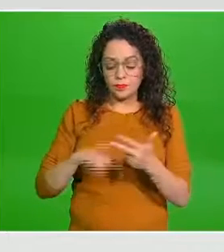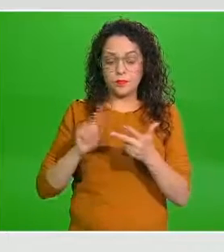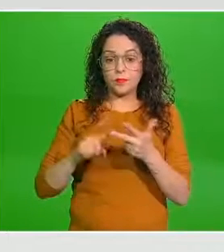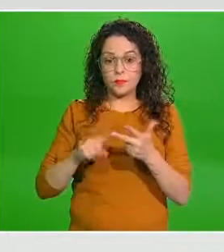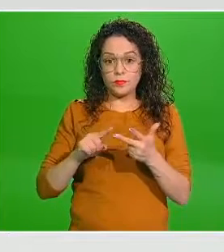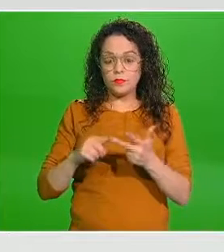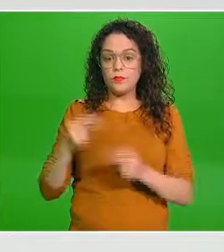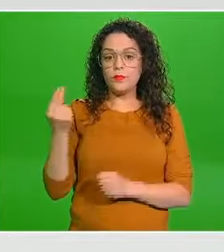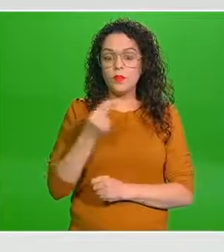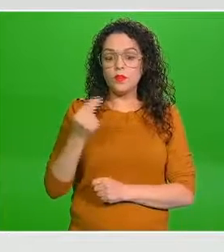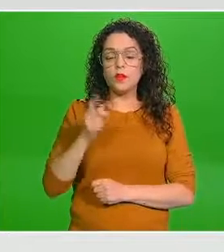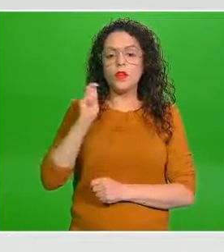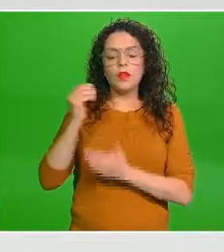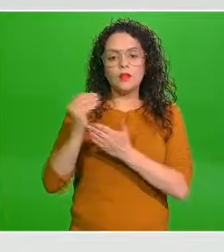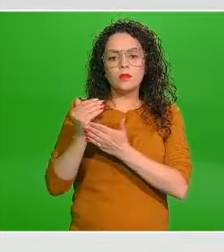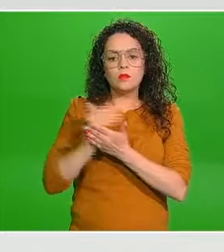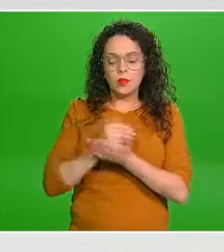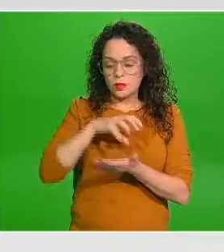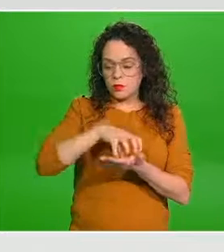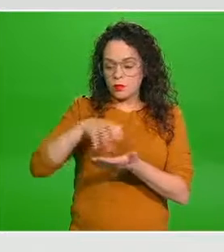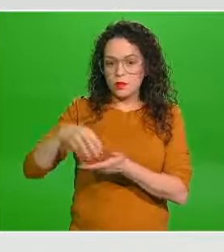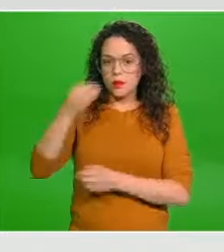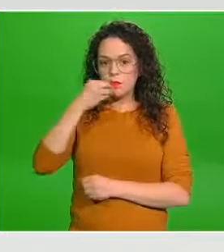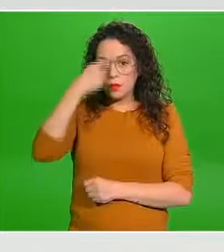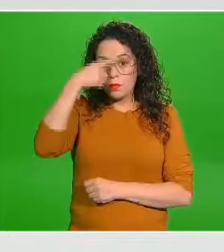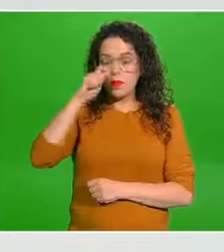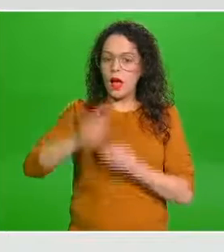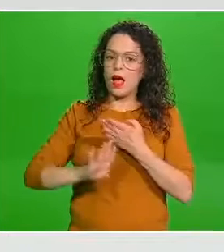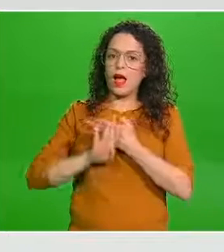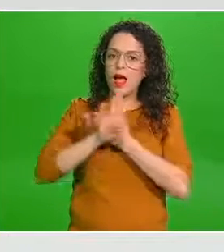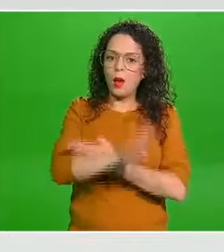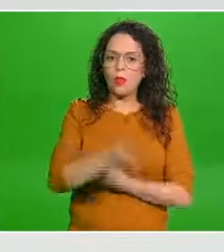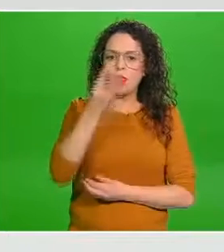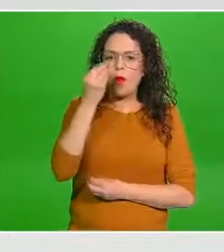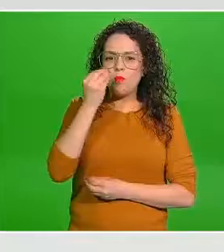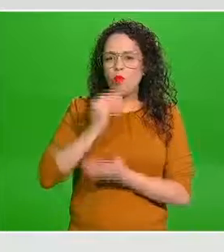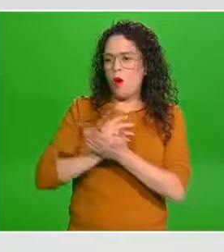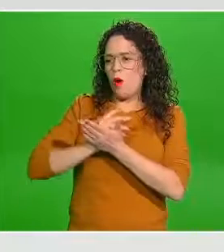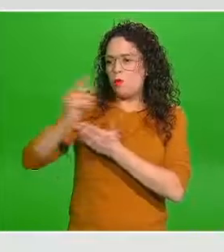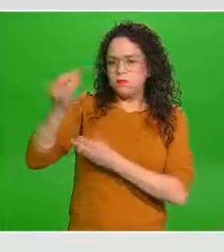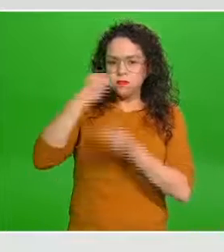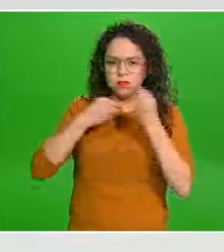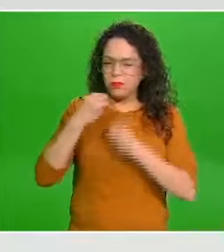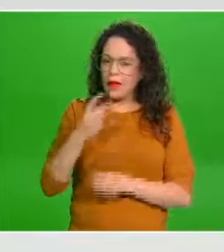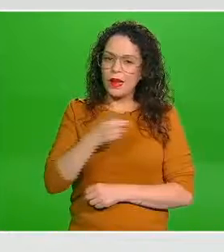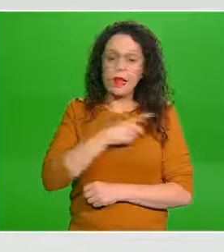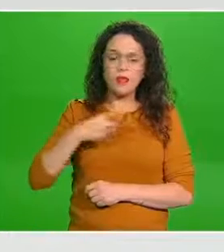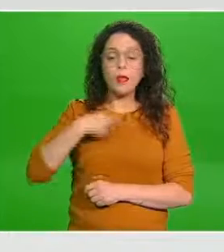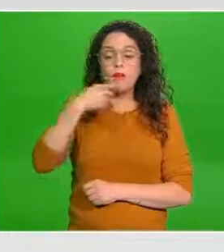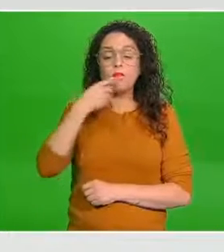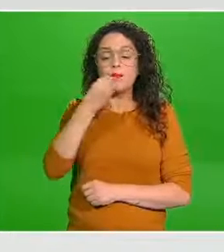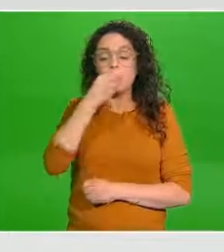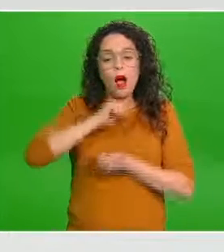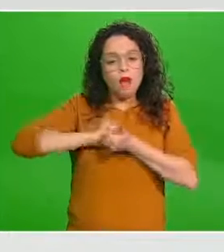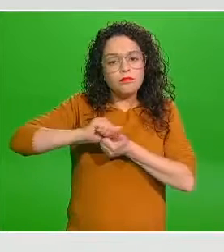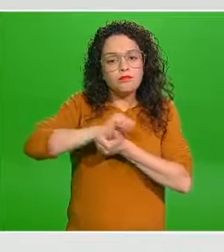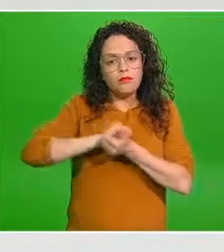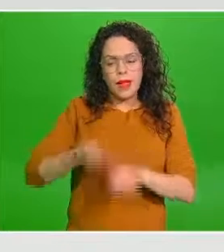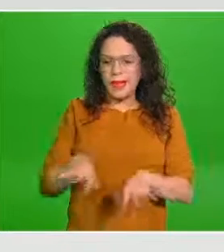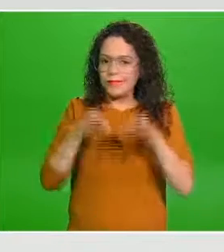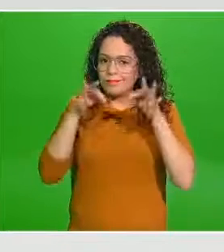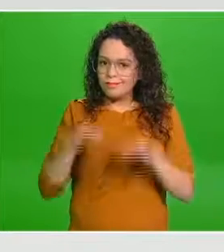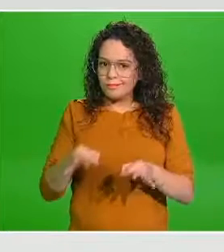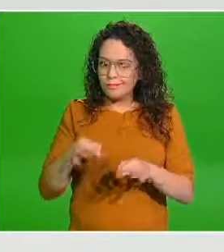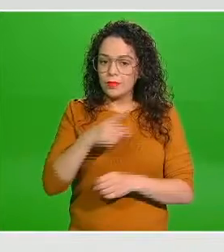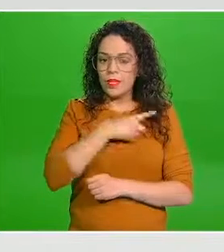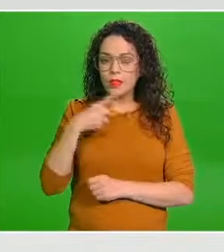pequeñas porciones de alimentos para evitar comer en exceso. Hay que masticar adecuadamente. Debemos recordar que la